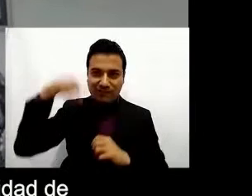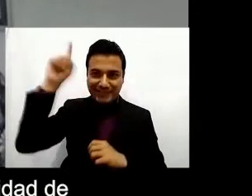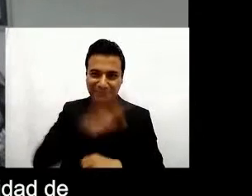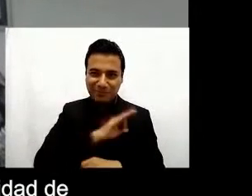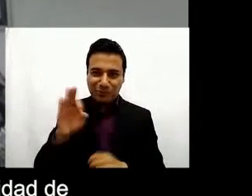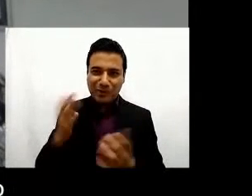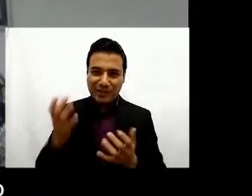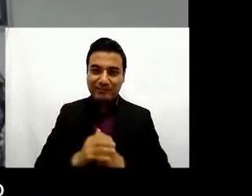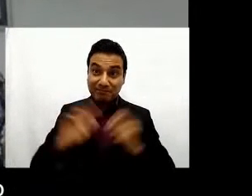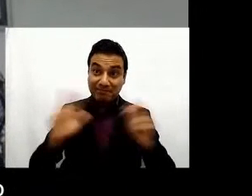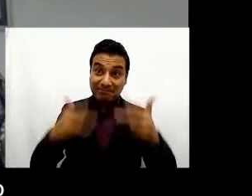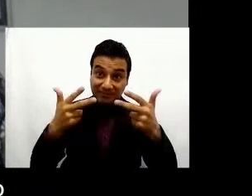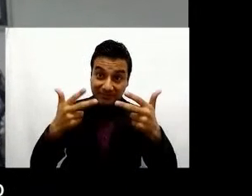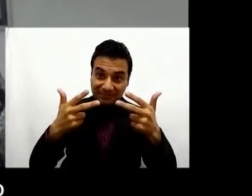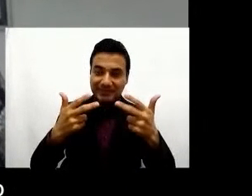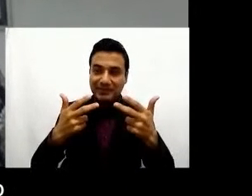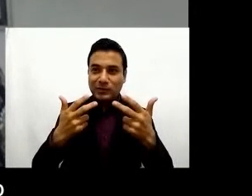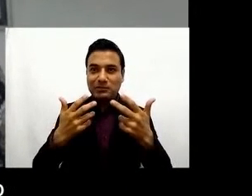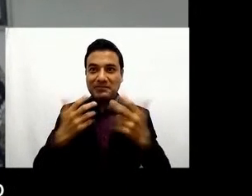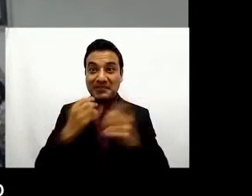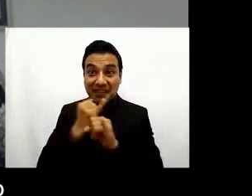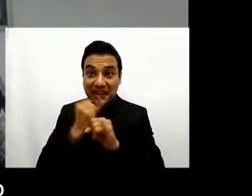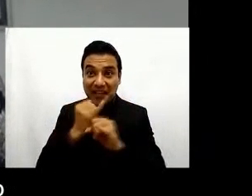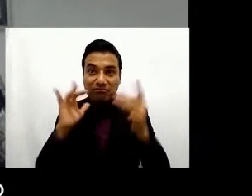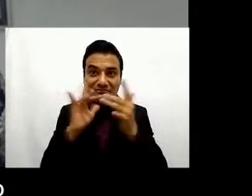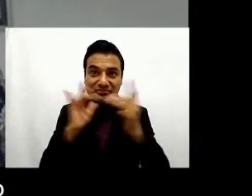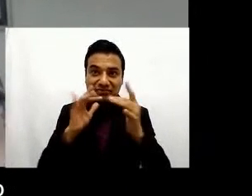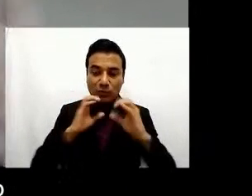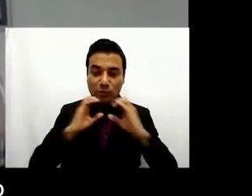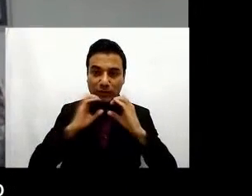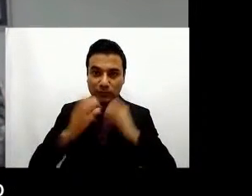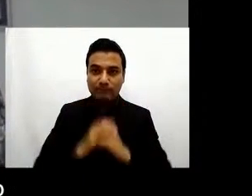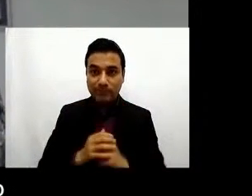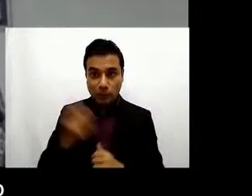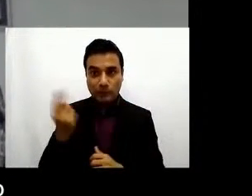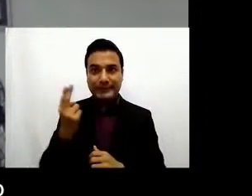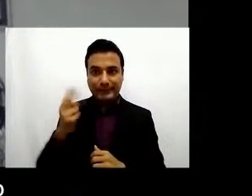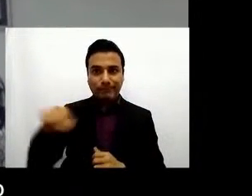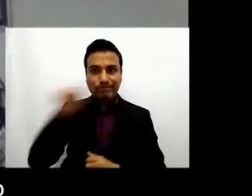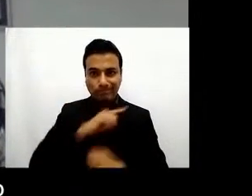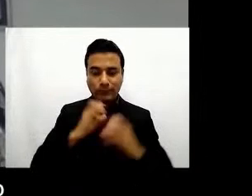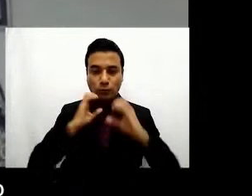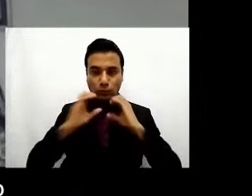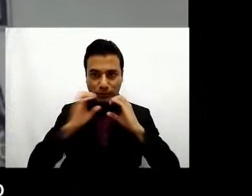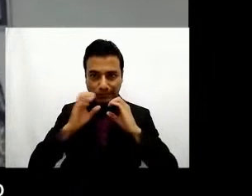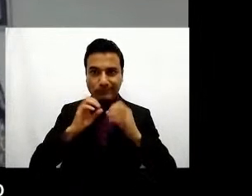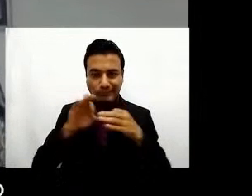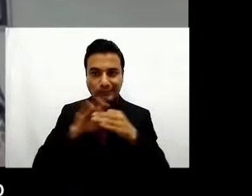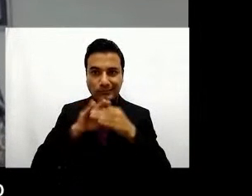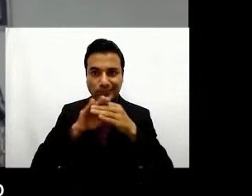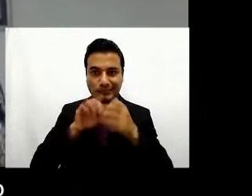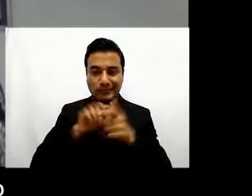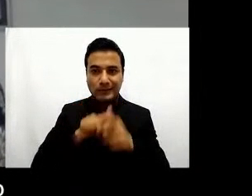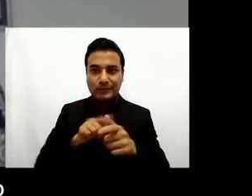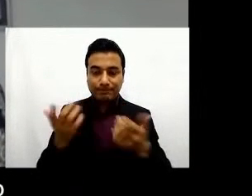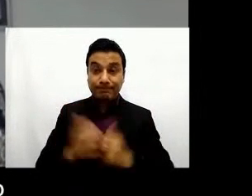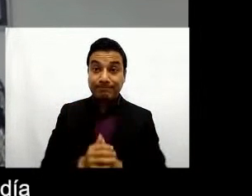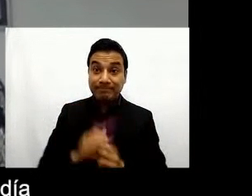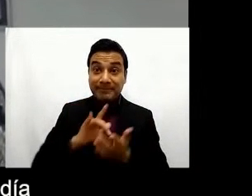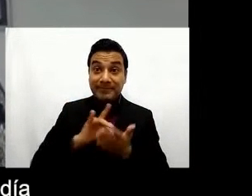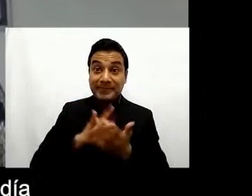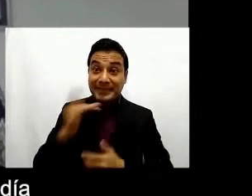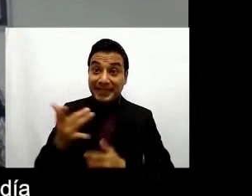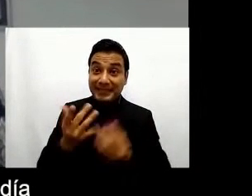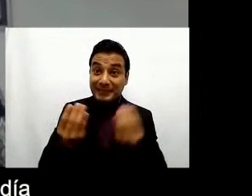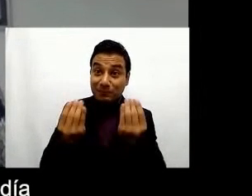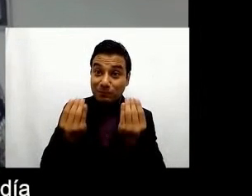en este tipo de plataformas. Es una articulación que se puede llevar a cabo de manera muy sencilla. Bueno, les agradezco muchísimo